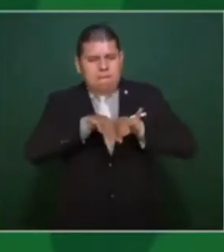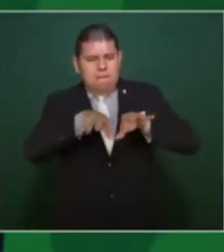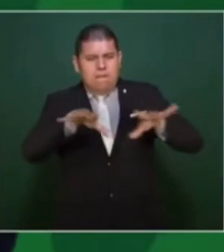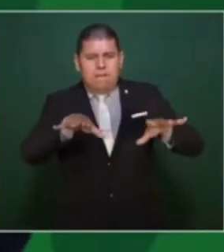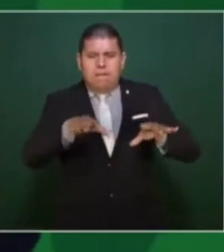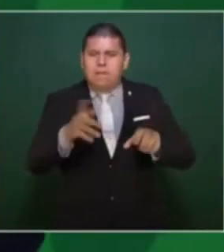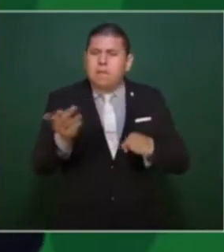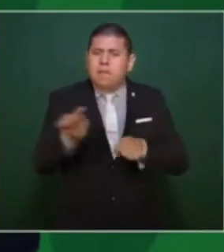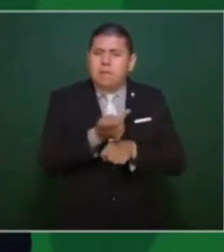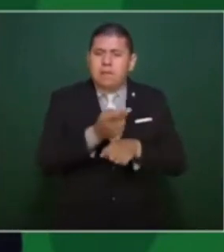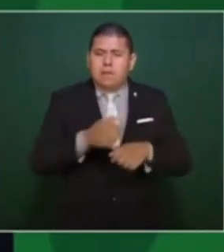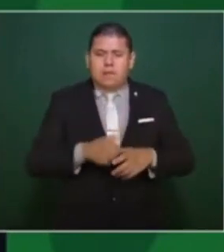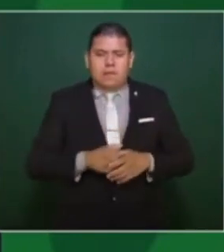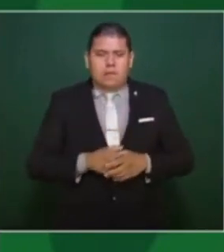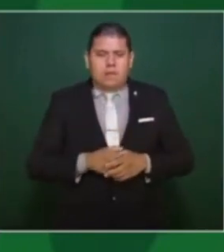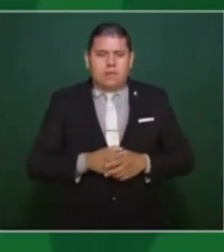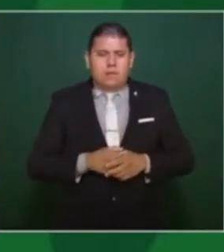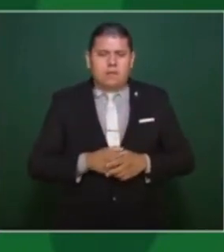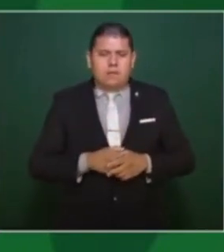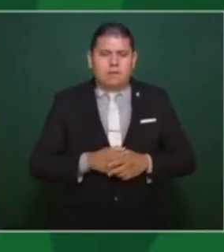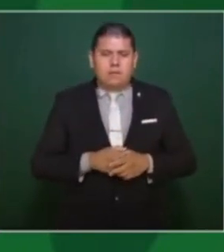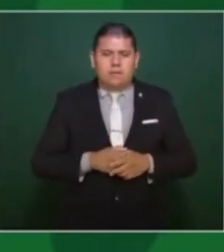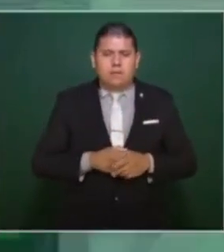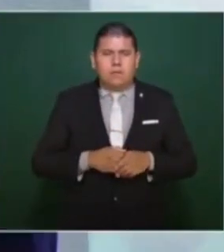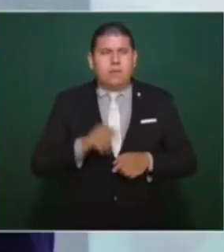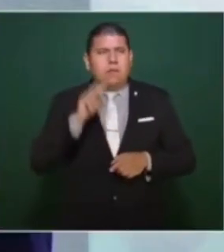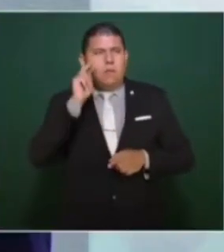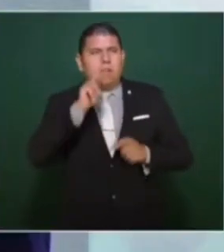ya está, ya no pegó.